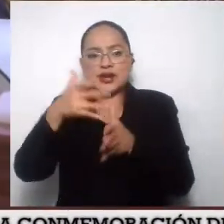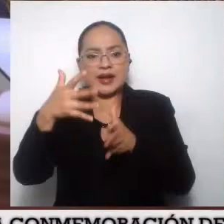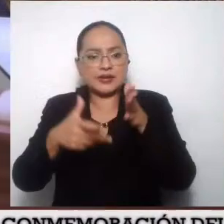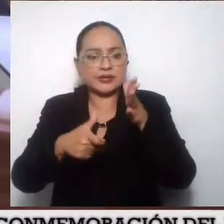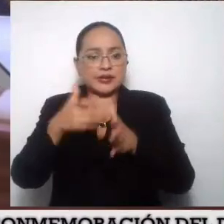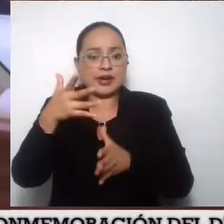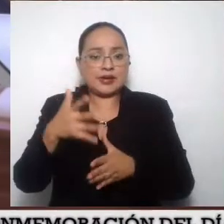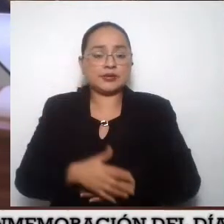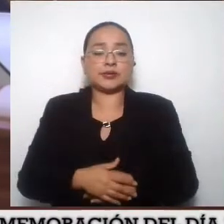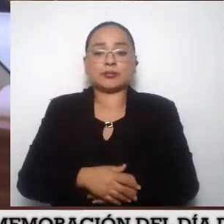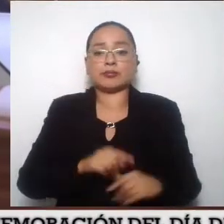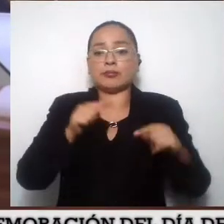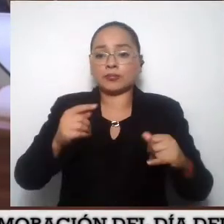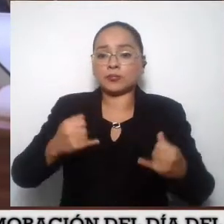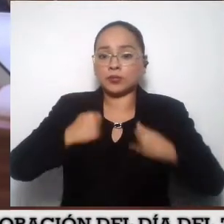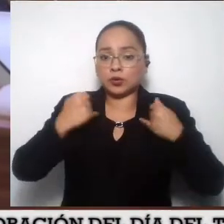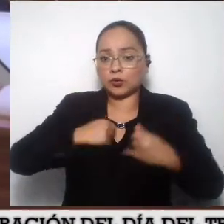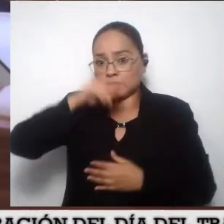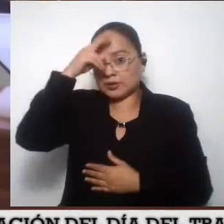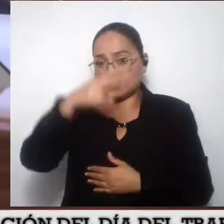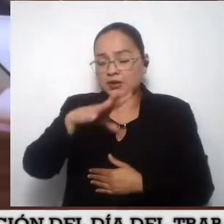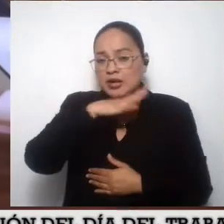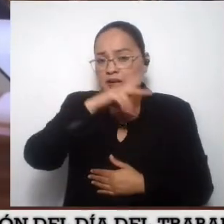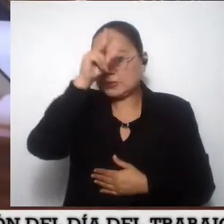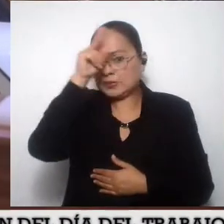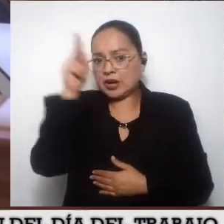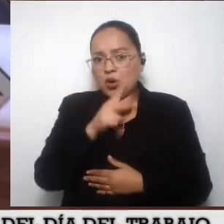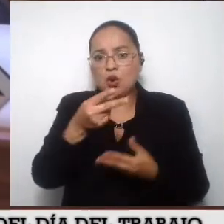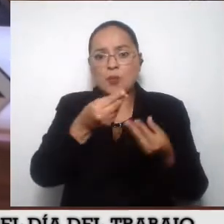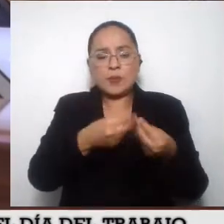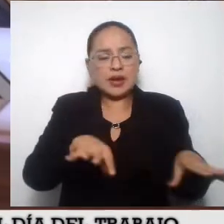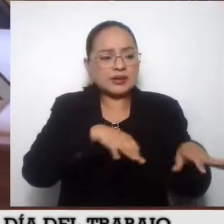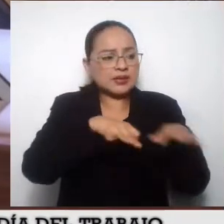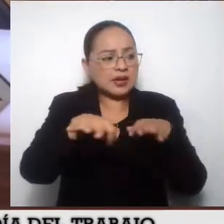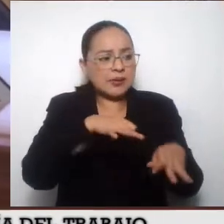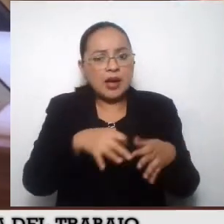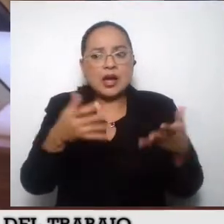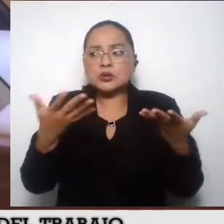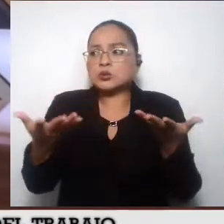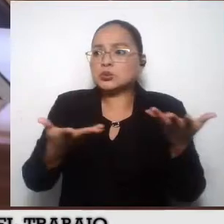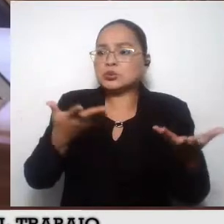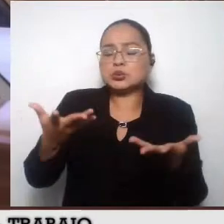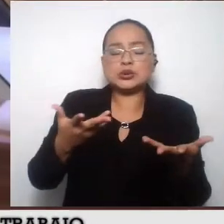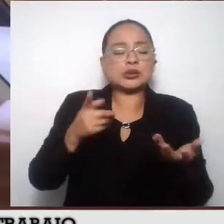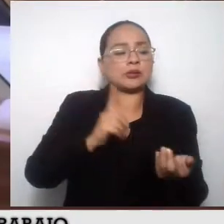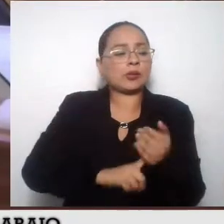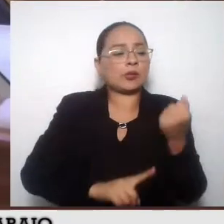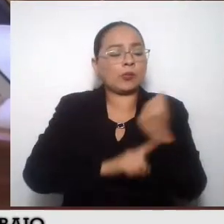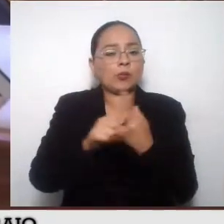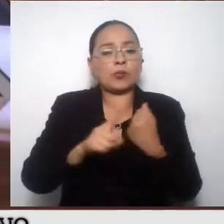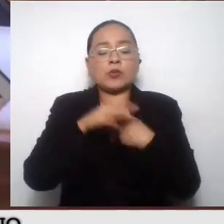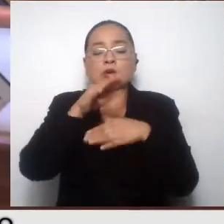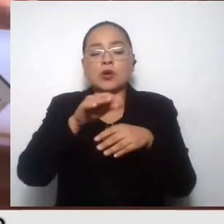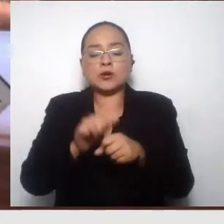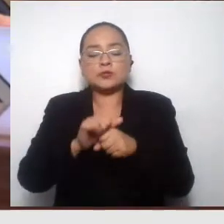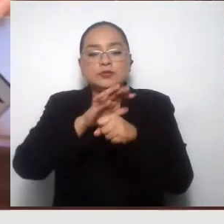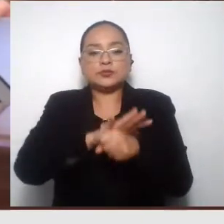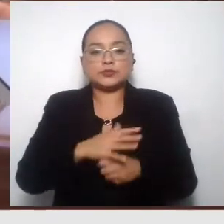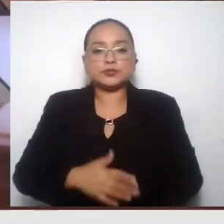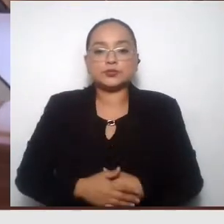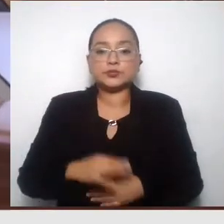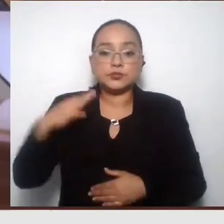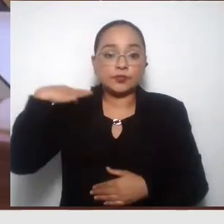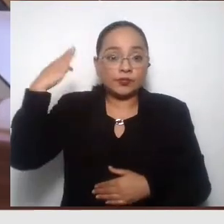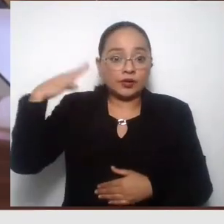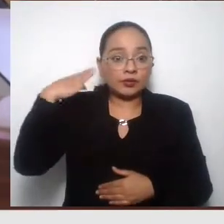han sido los más afectados por la pérdida de empleo que dejó la crisis sanitaria por COVID-19. Entre marzo y diciembre